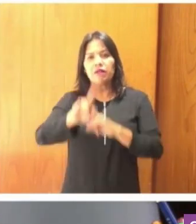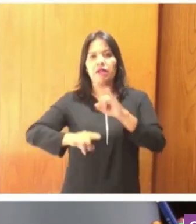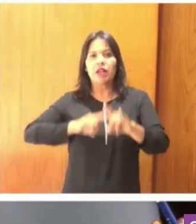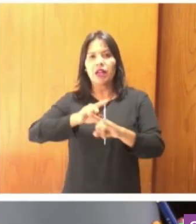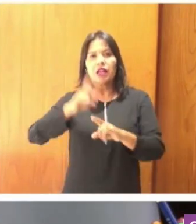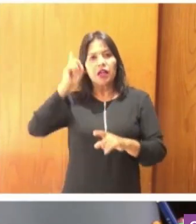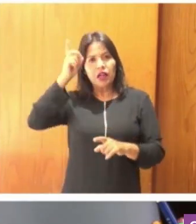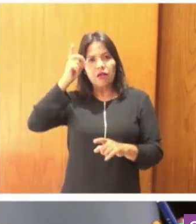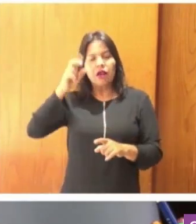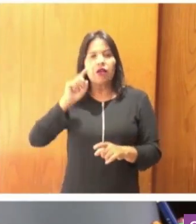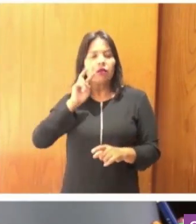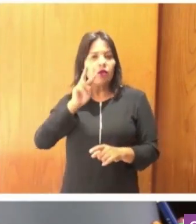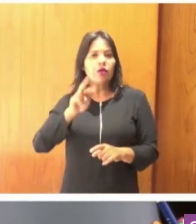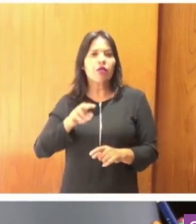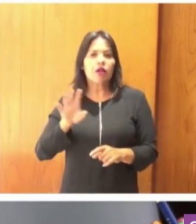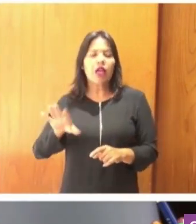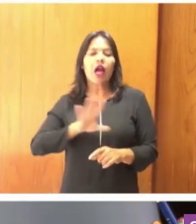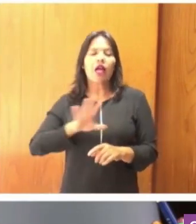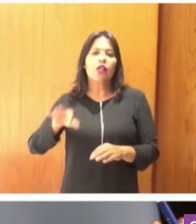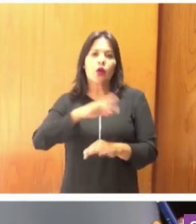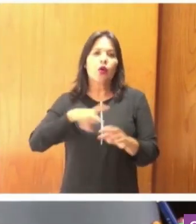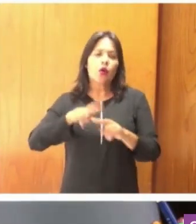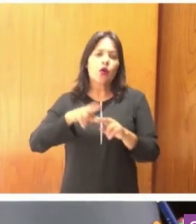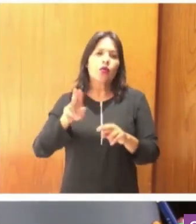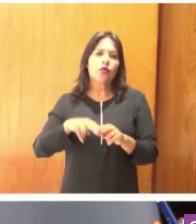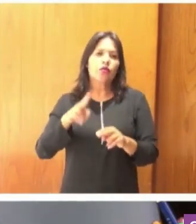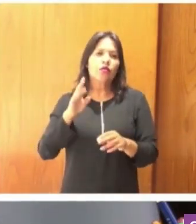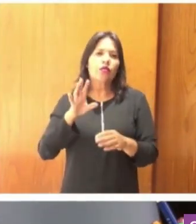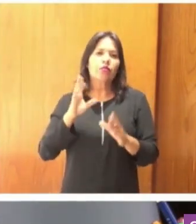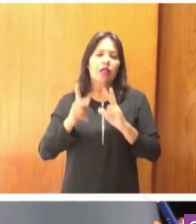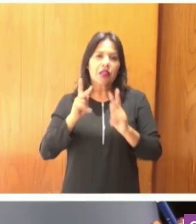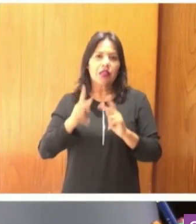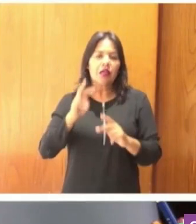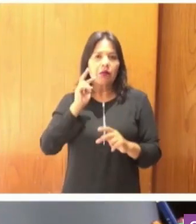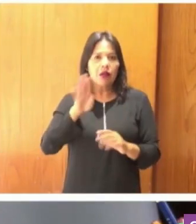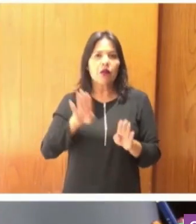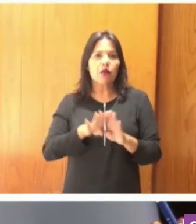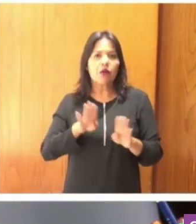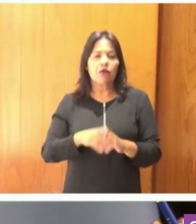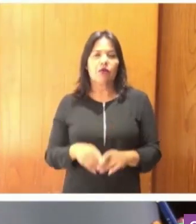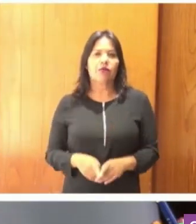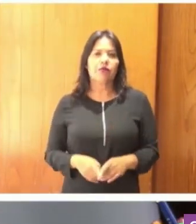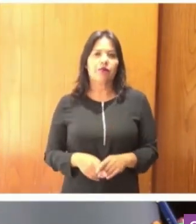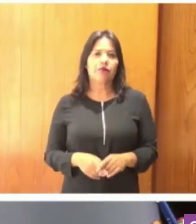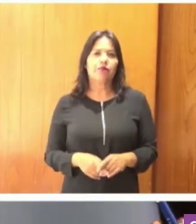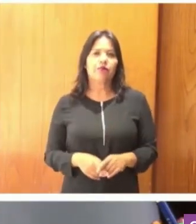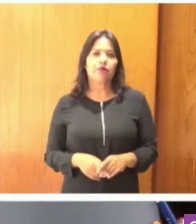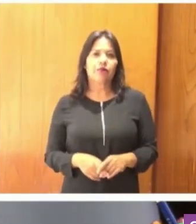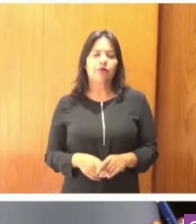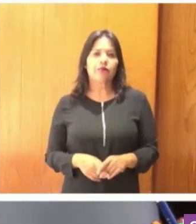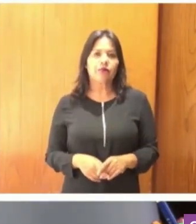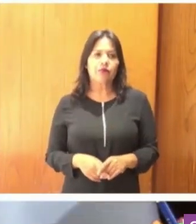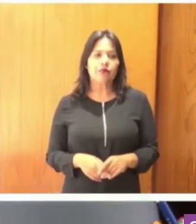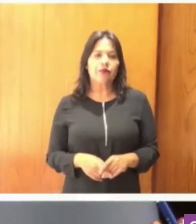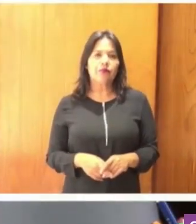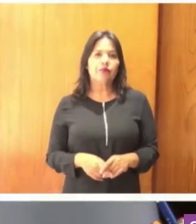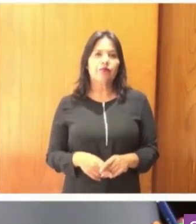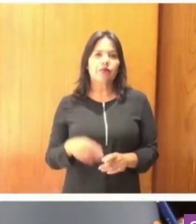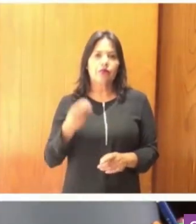villano Robadatos y otros materiales, que es, tanto le gusta a los niños como instrumento pedagógico y didáctico.